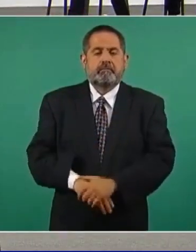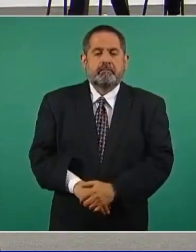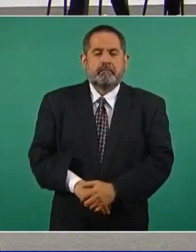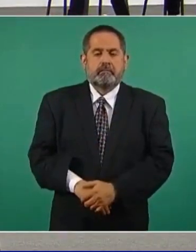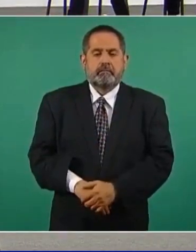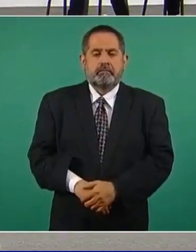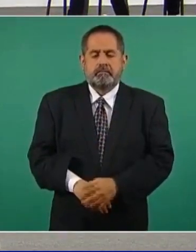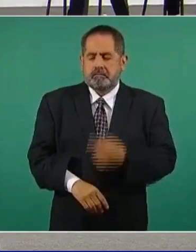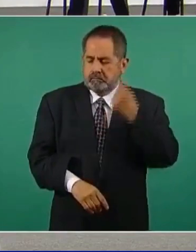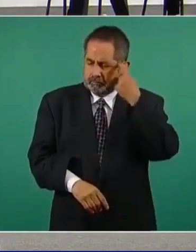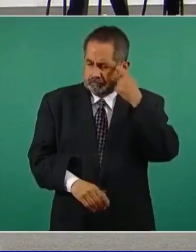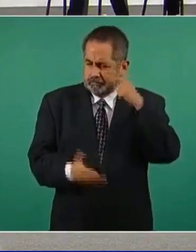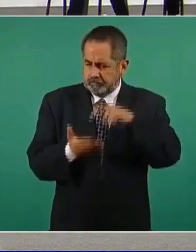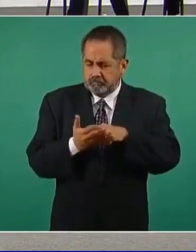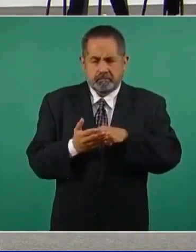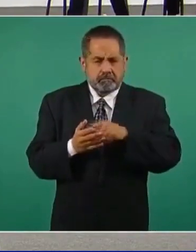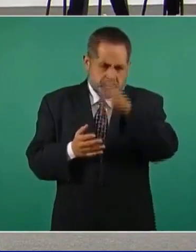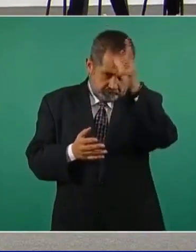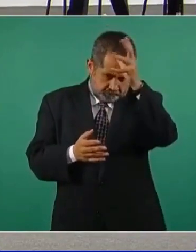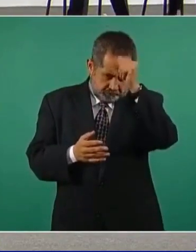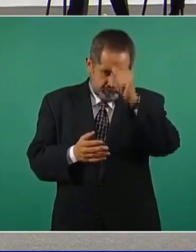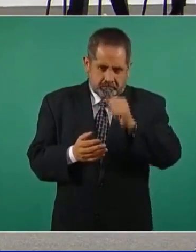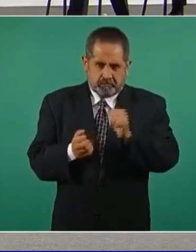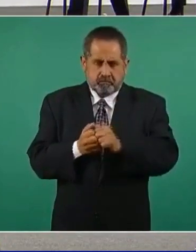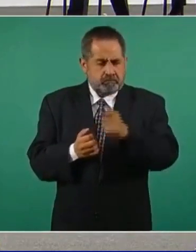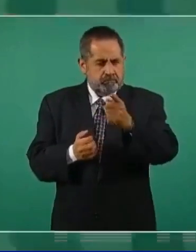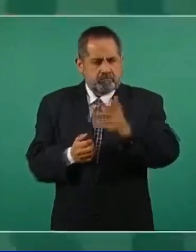Pero yo coincido con tu planteamiento,